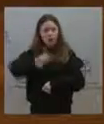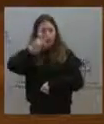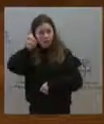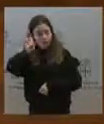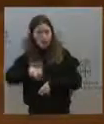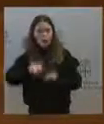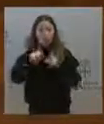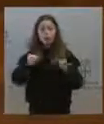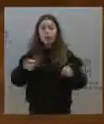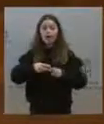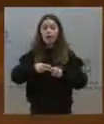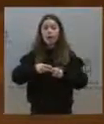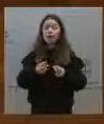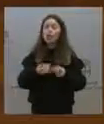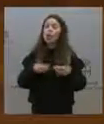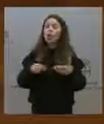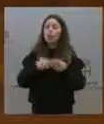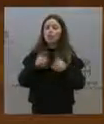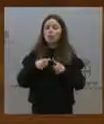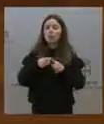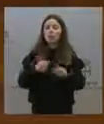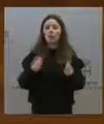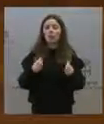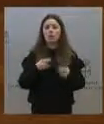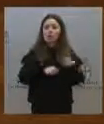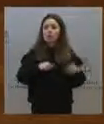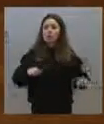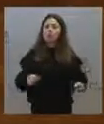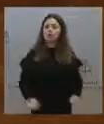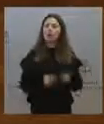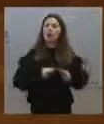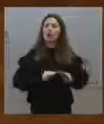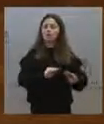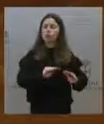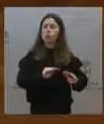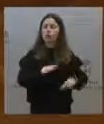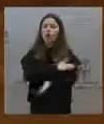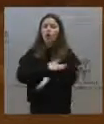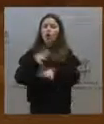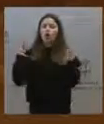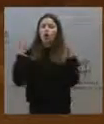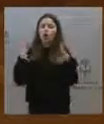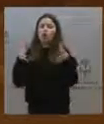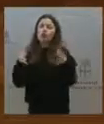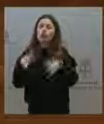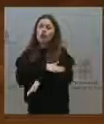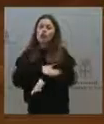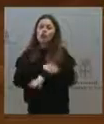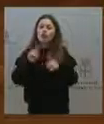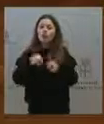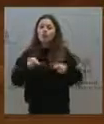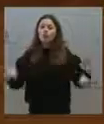pero el Consejo de Gobierno ha decidido renunciar, se ha rendido. Son los presupuestos de la rendición. Tras